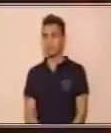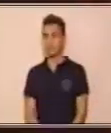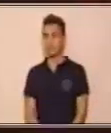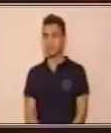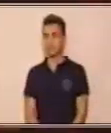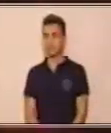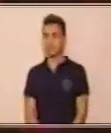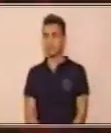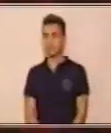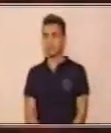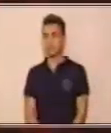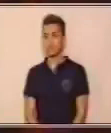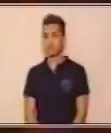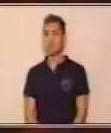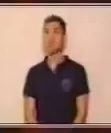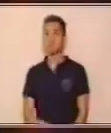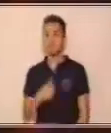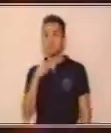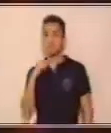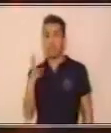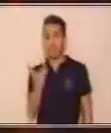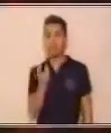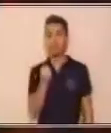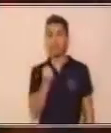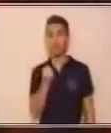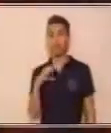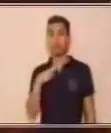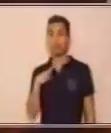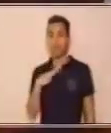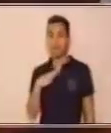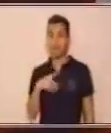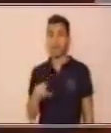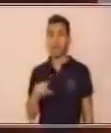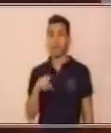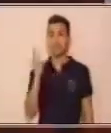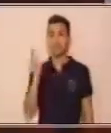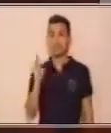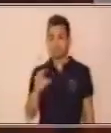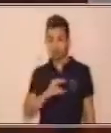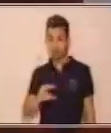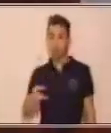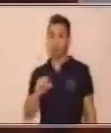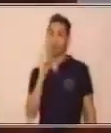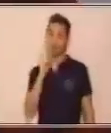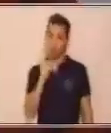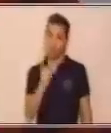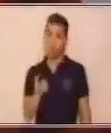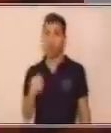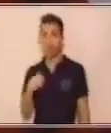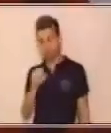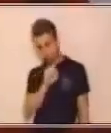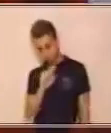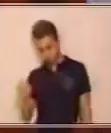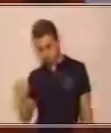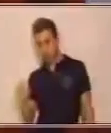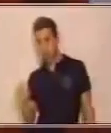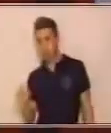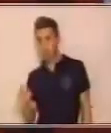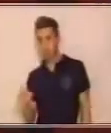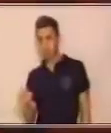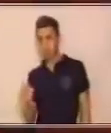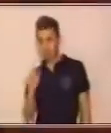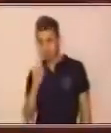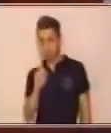¿recuerdas que todo número entero tiene como denominador a la unidad? Bueno, si le colocamos a 2 la